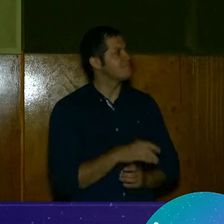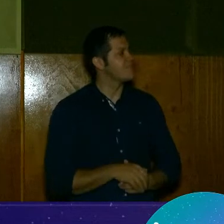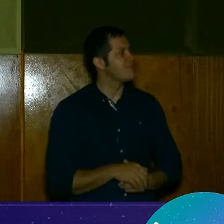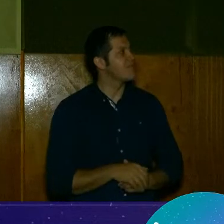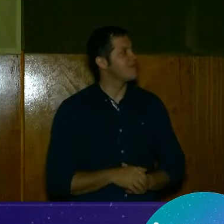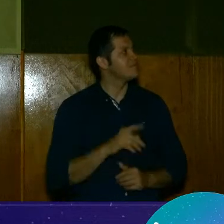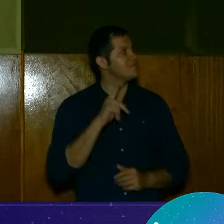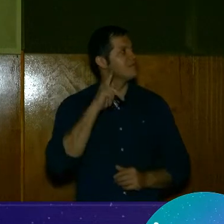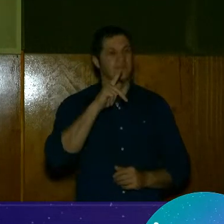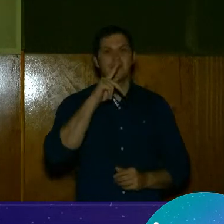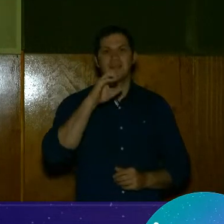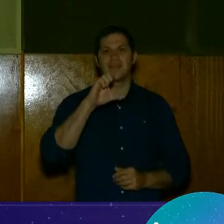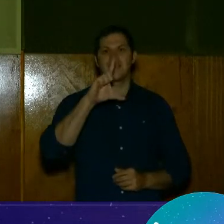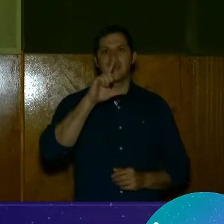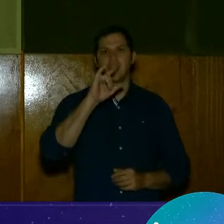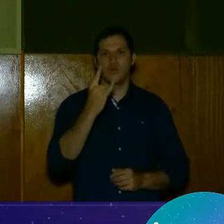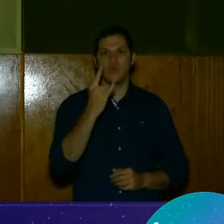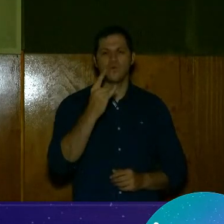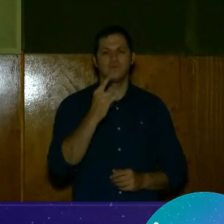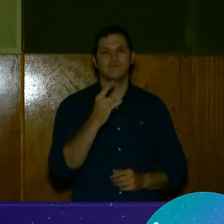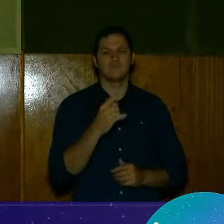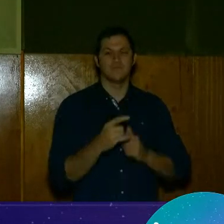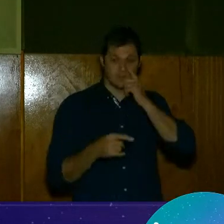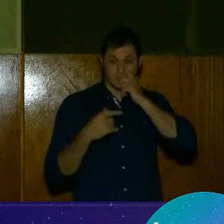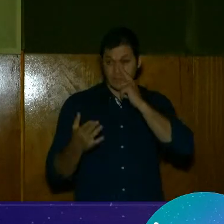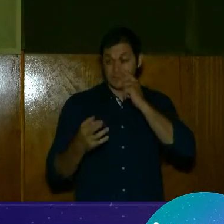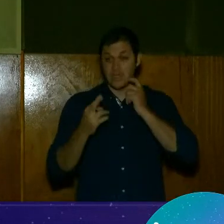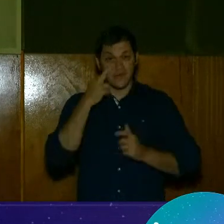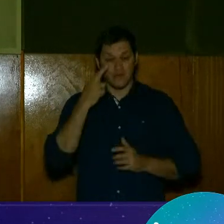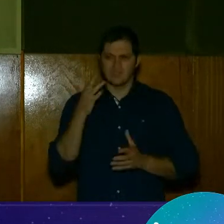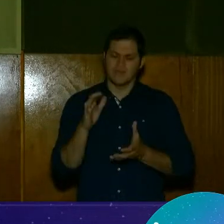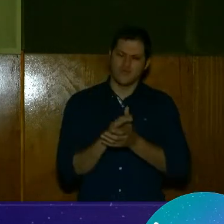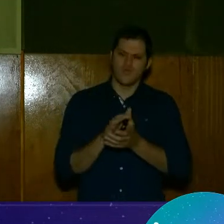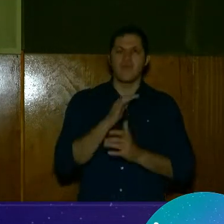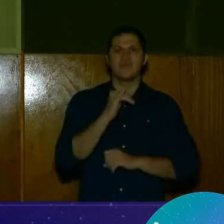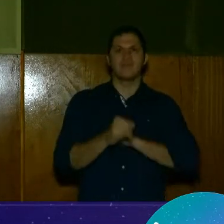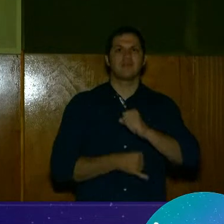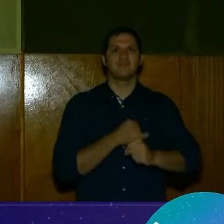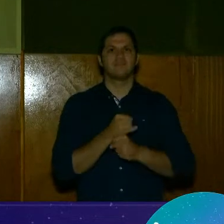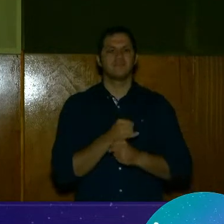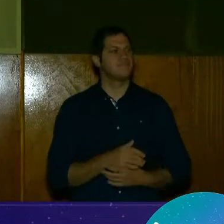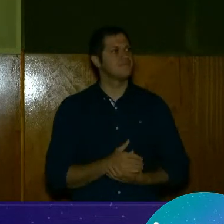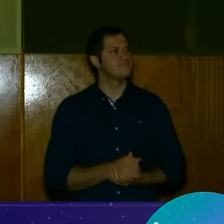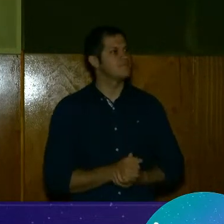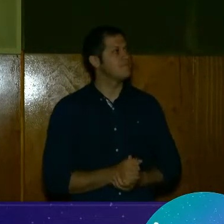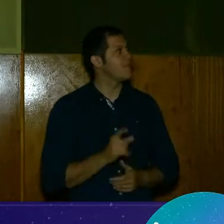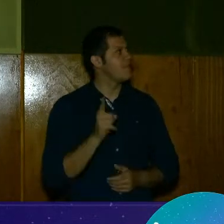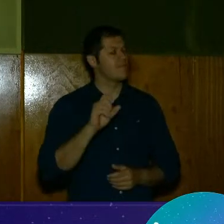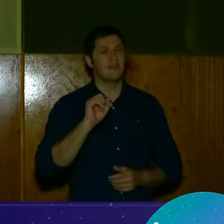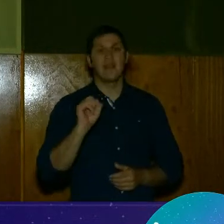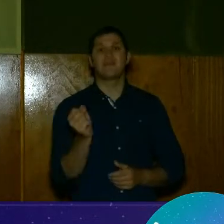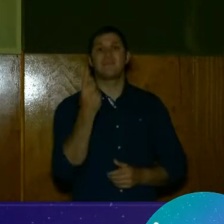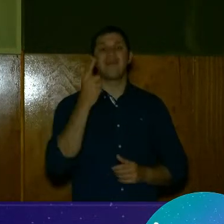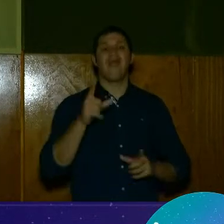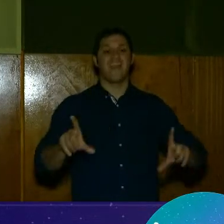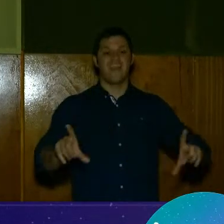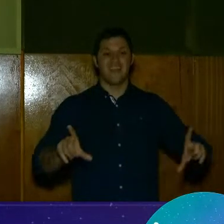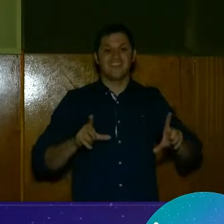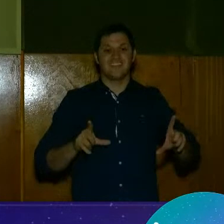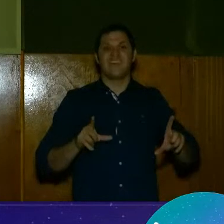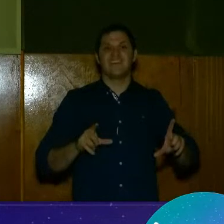esto es eso esta es la primera en anacafé así que ella le puso el nombre que le eso por